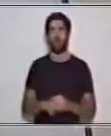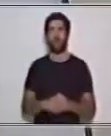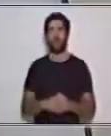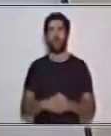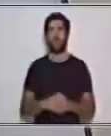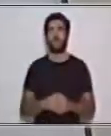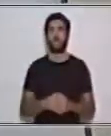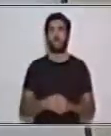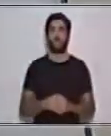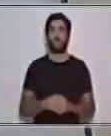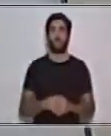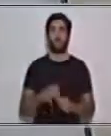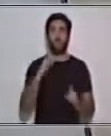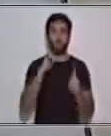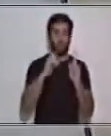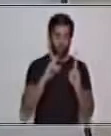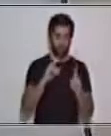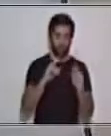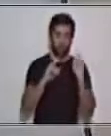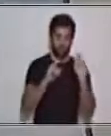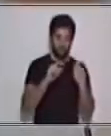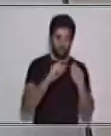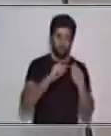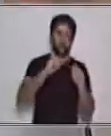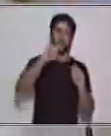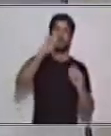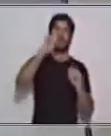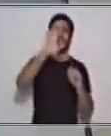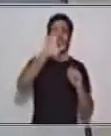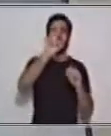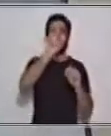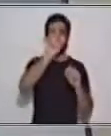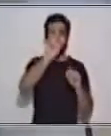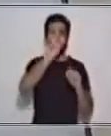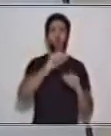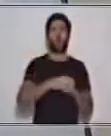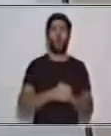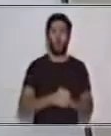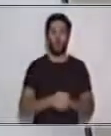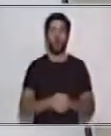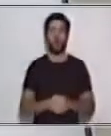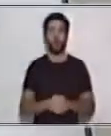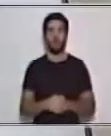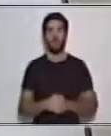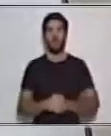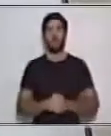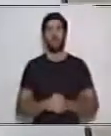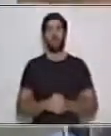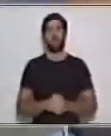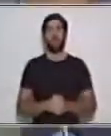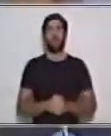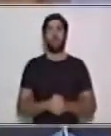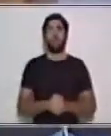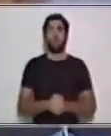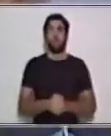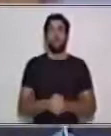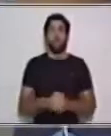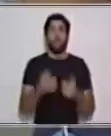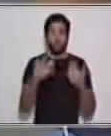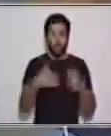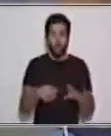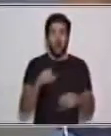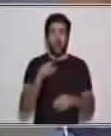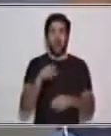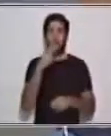5, pongo un punto, lo marco, y entonces ya estoy representando los que tienen un hermano. Ahora los que tienen